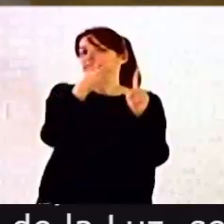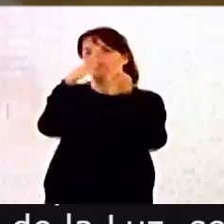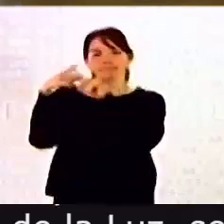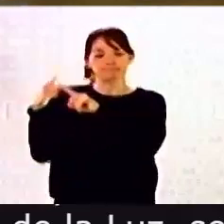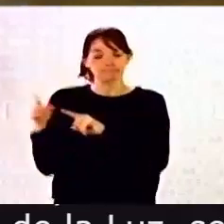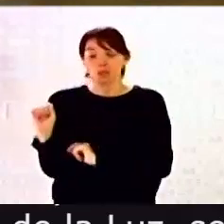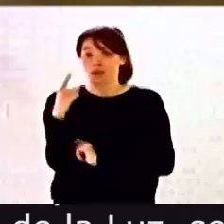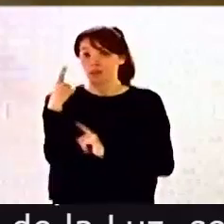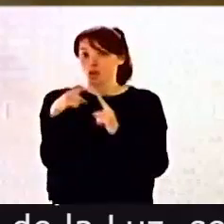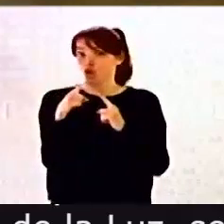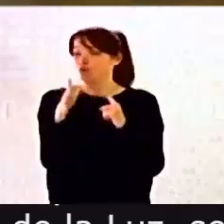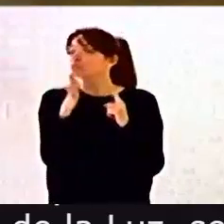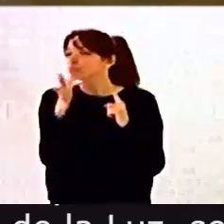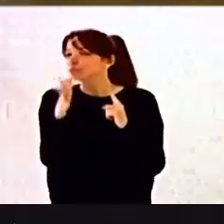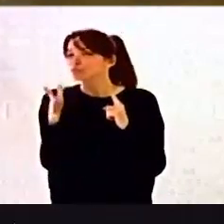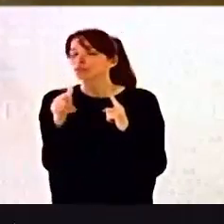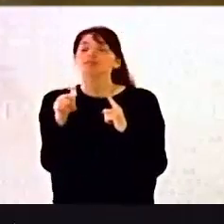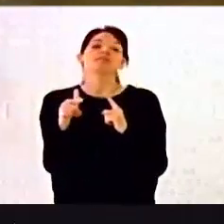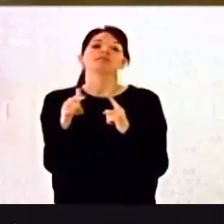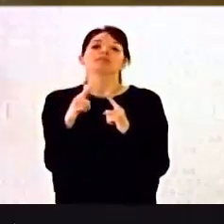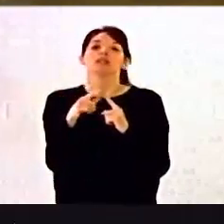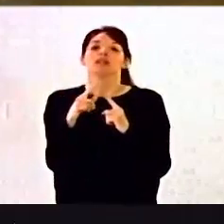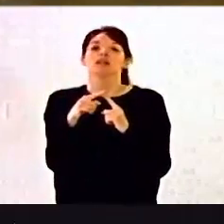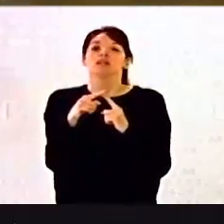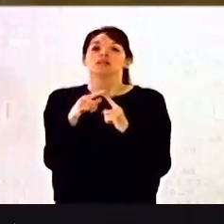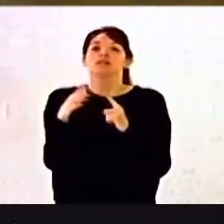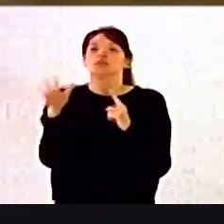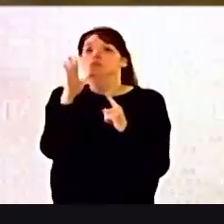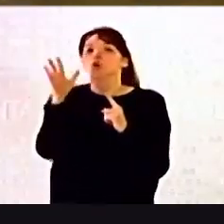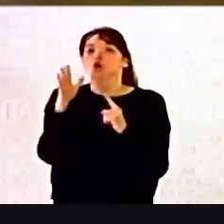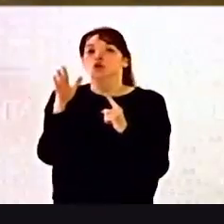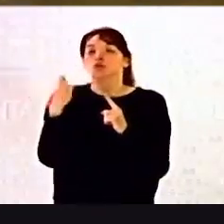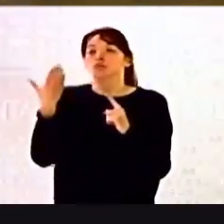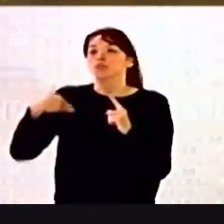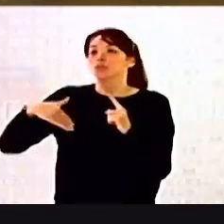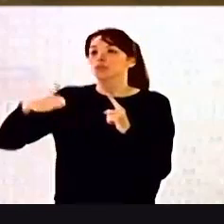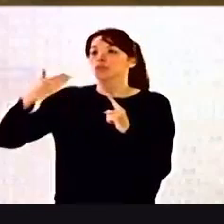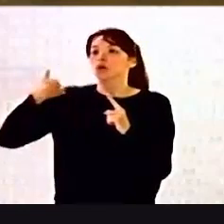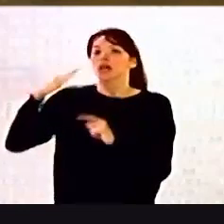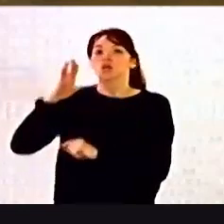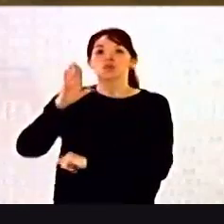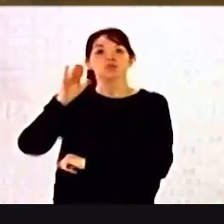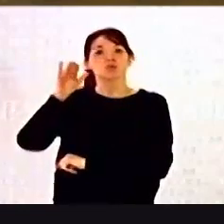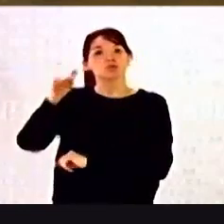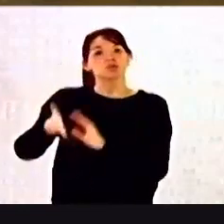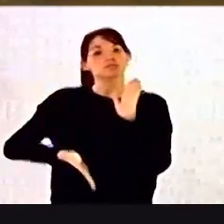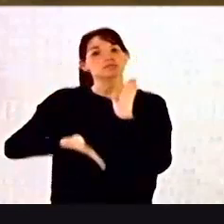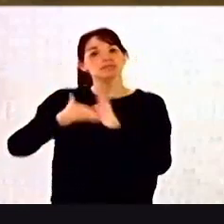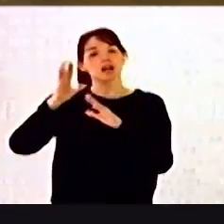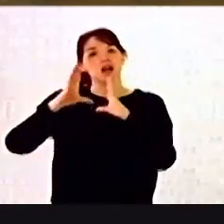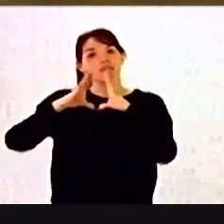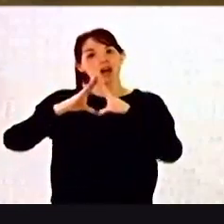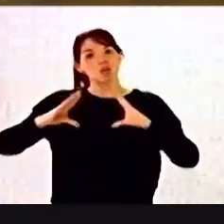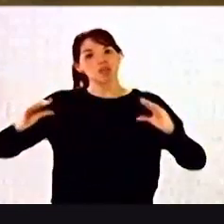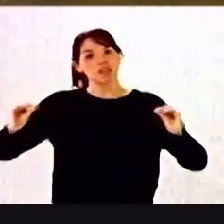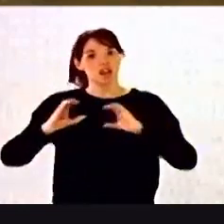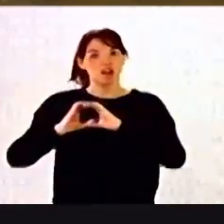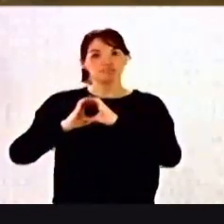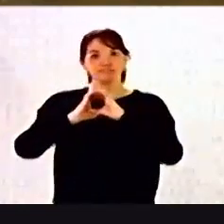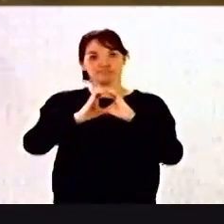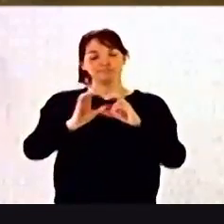Primera razón, por una excursión que se produjo a Andalucía. Segunda